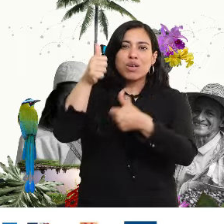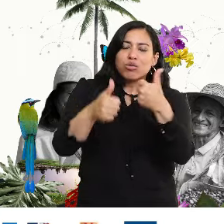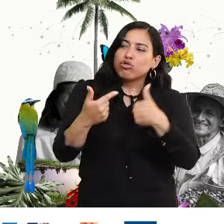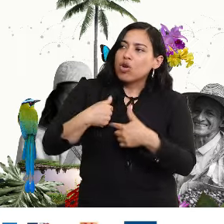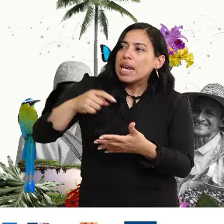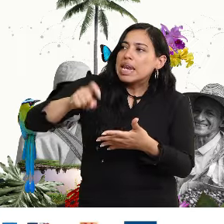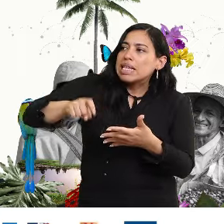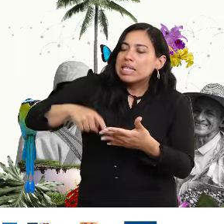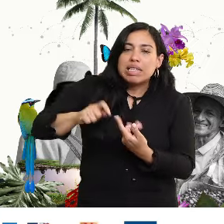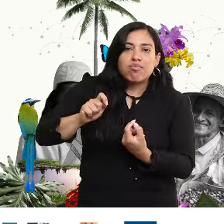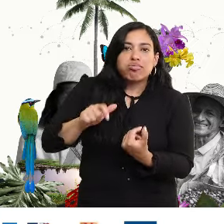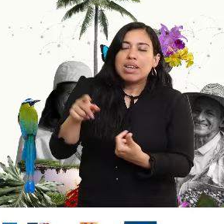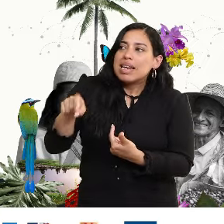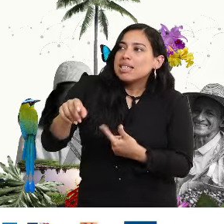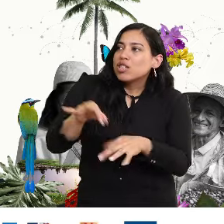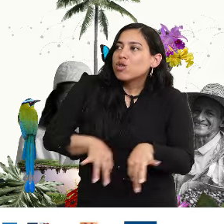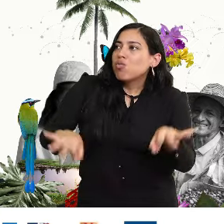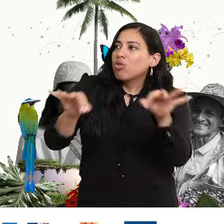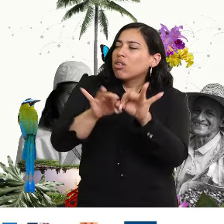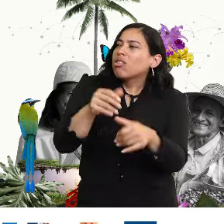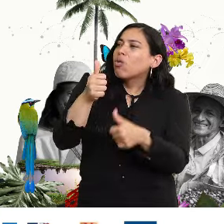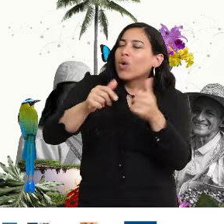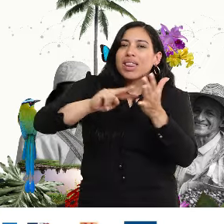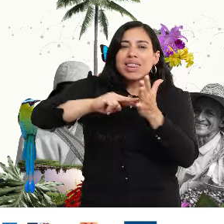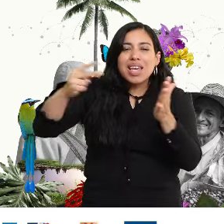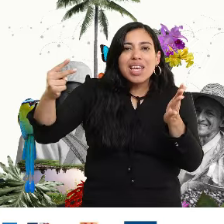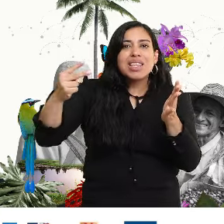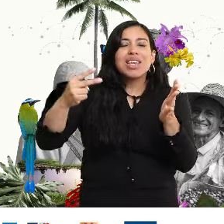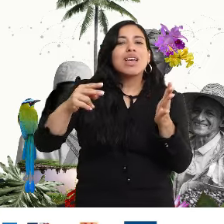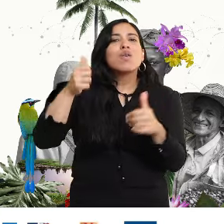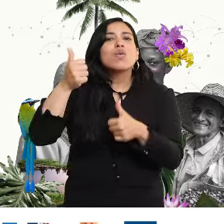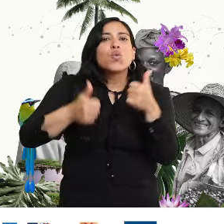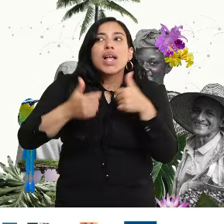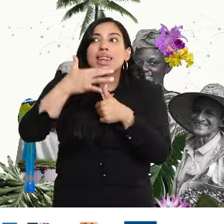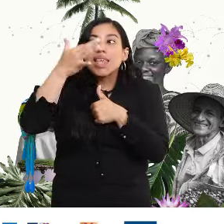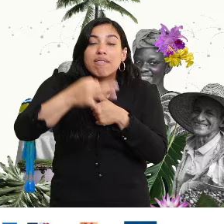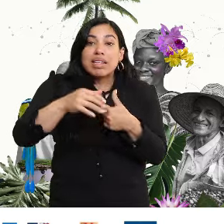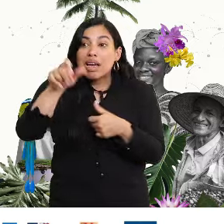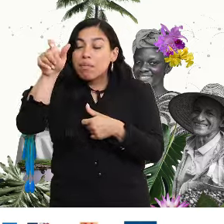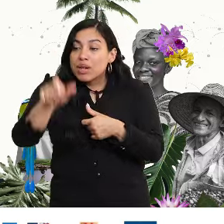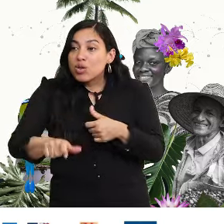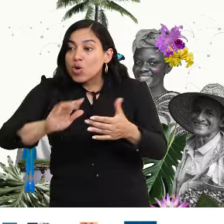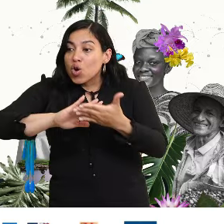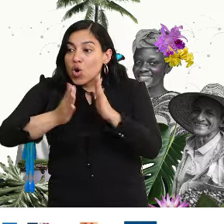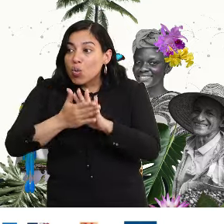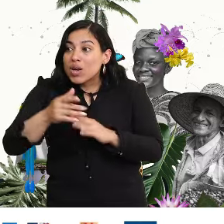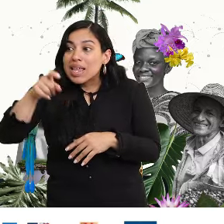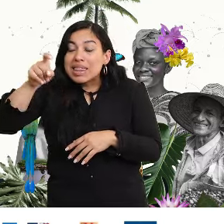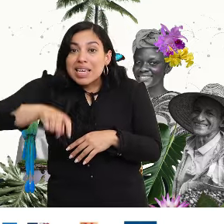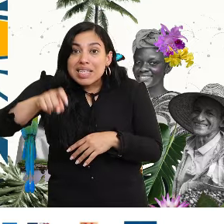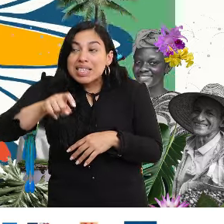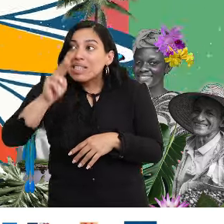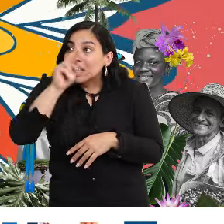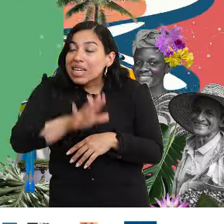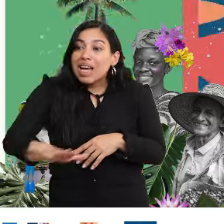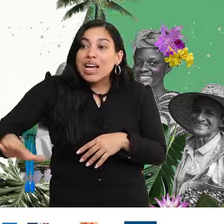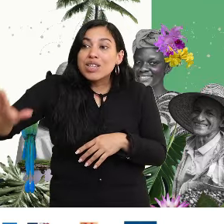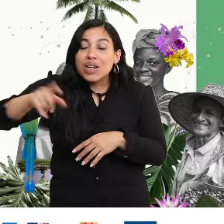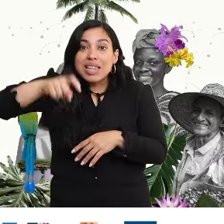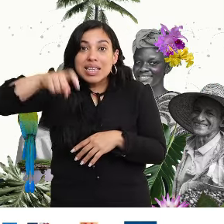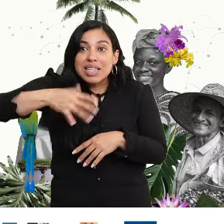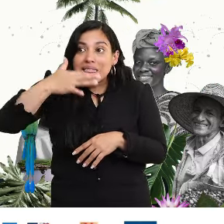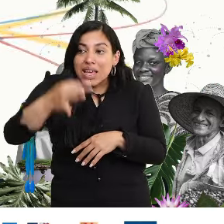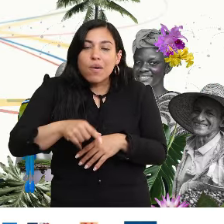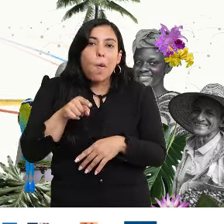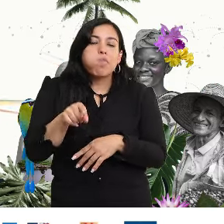necesidad de financiación teniendo en cuenta las reales necesidades de las comunidades, de los países, pero